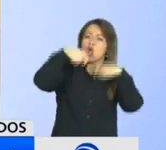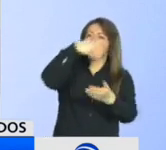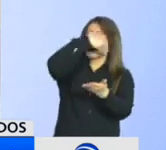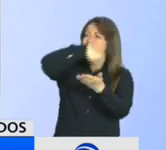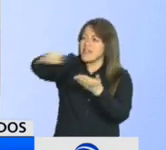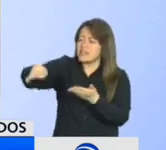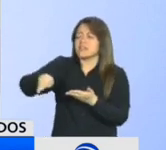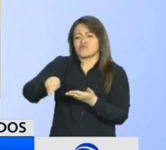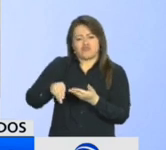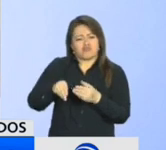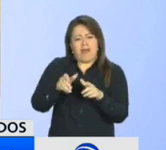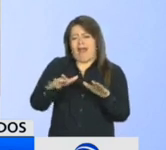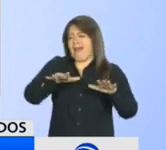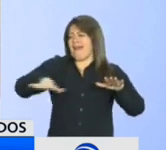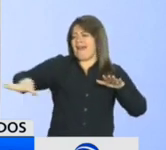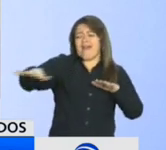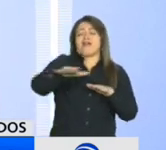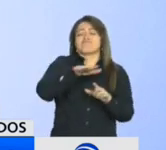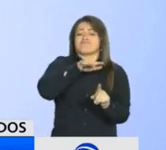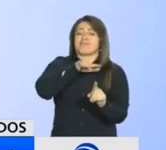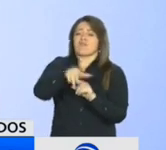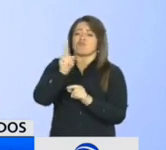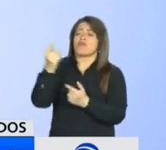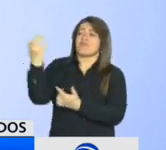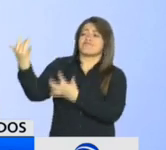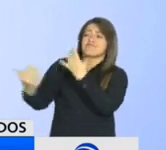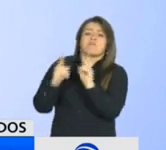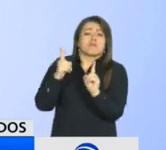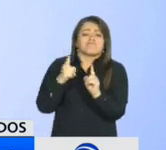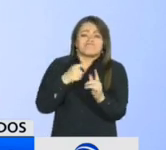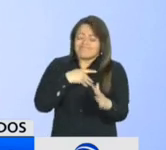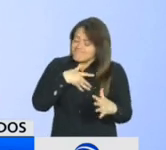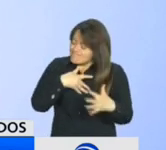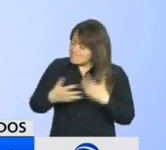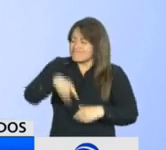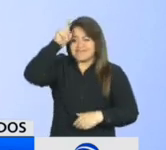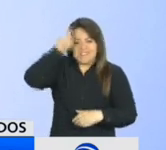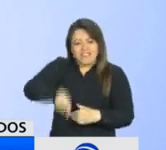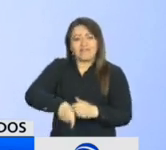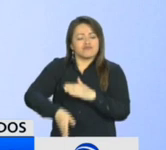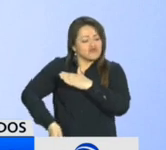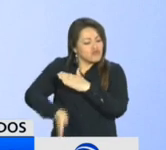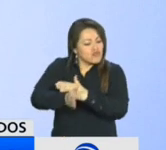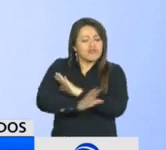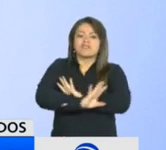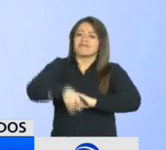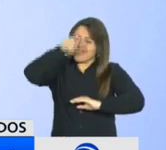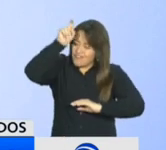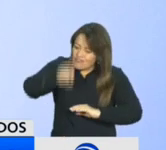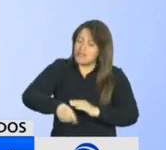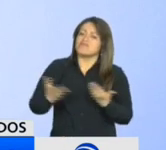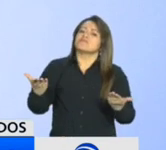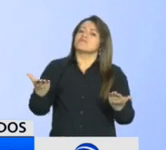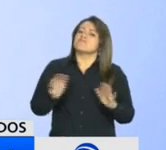gente la que realmente se ve afectada con esto. Tenemos que continuar, sí o sí. ¿Por